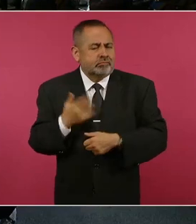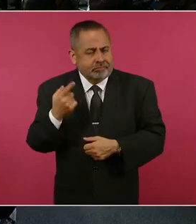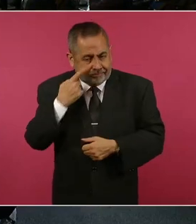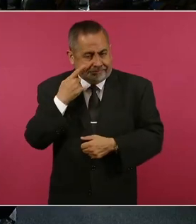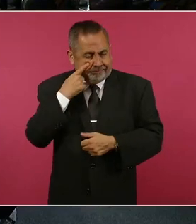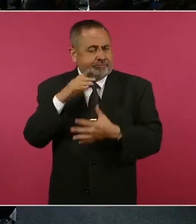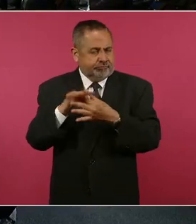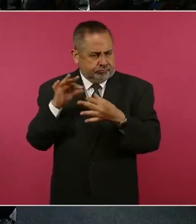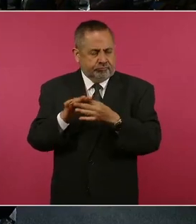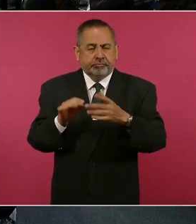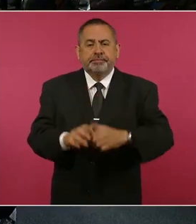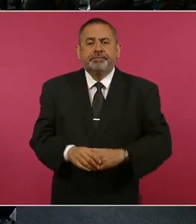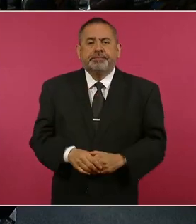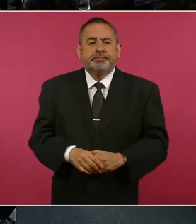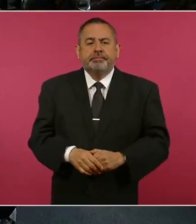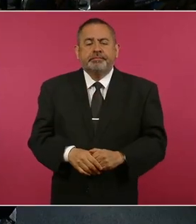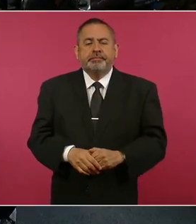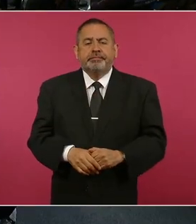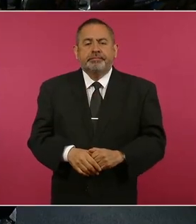Porque